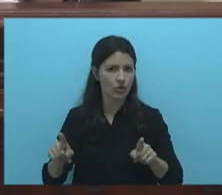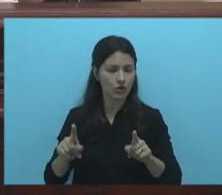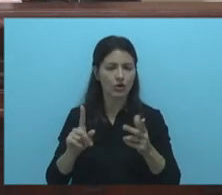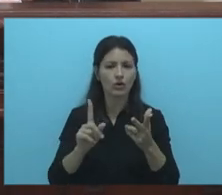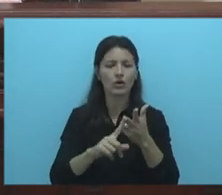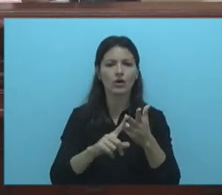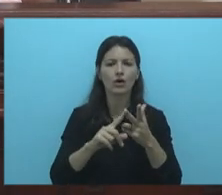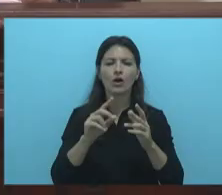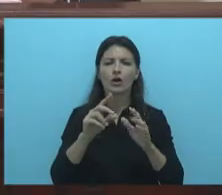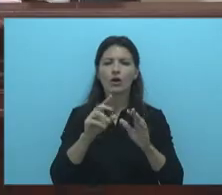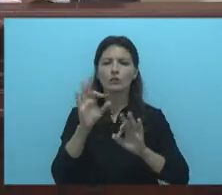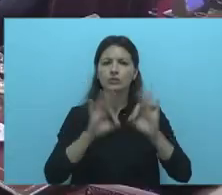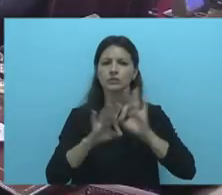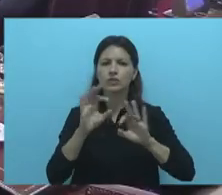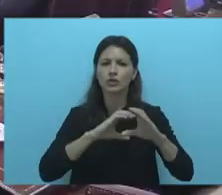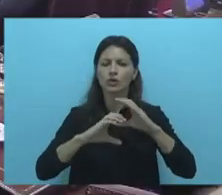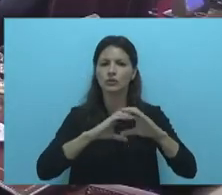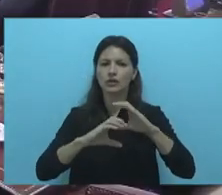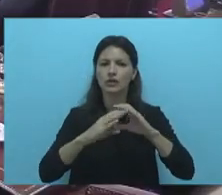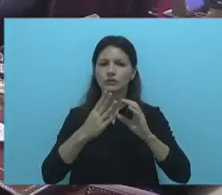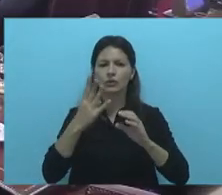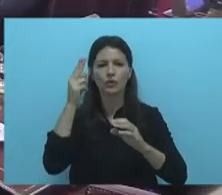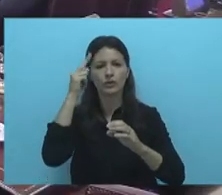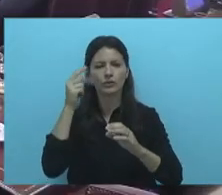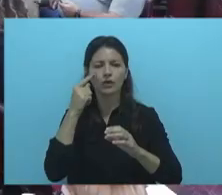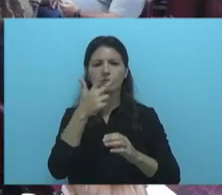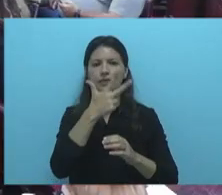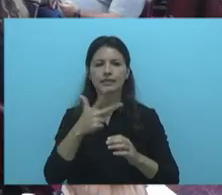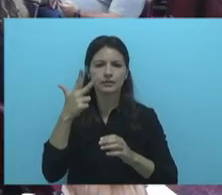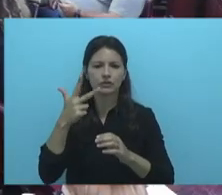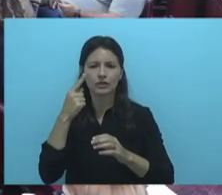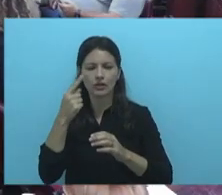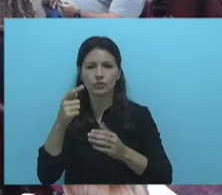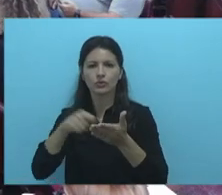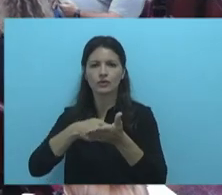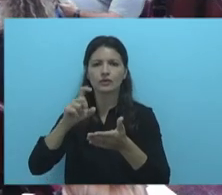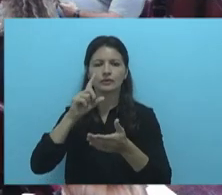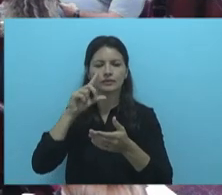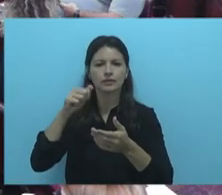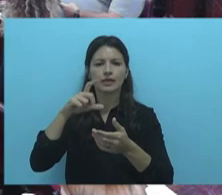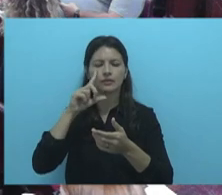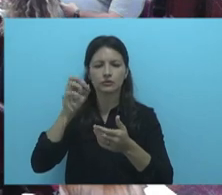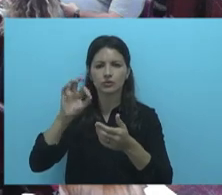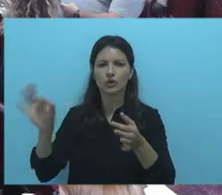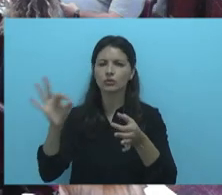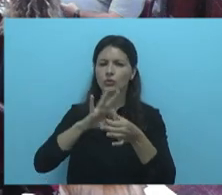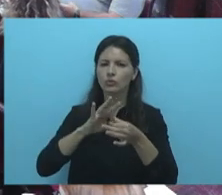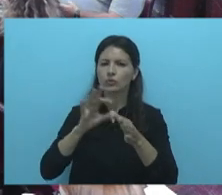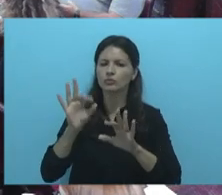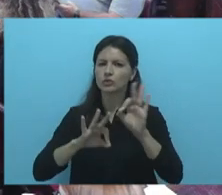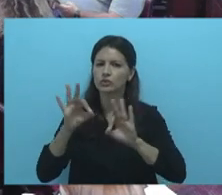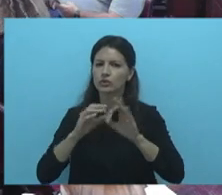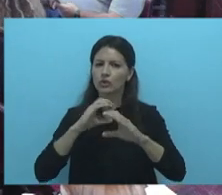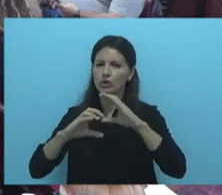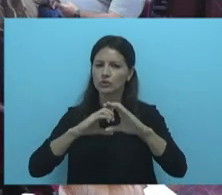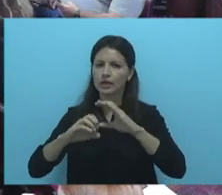sí cuenta con dictamen, es un proyecto de comunicación 49.331, diputada Ciancio, conjuntamente con el proyecto de